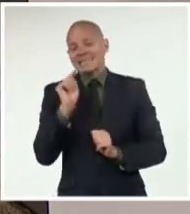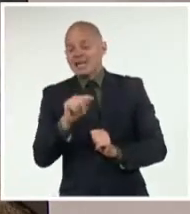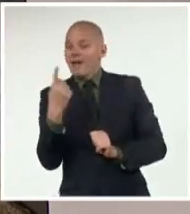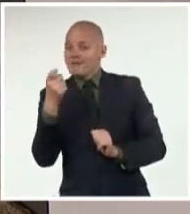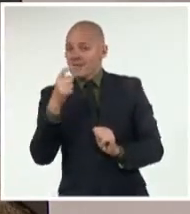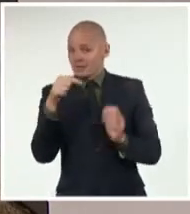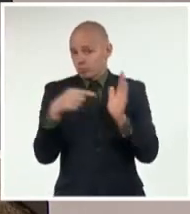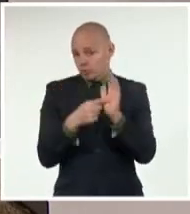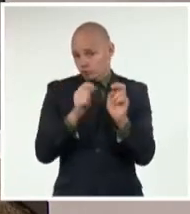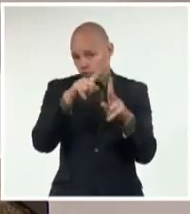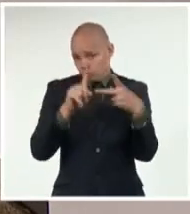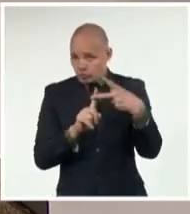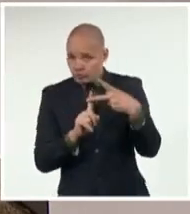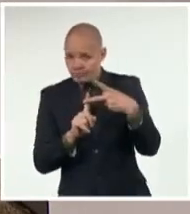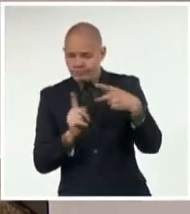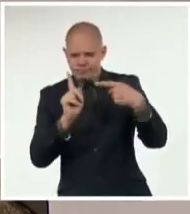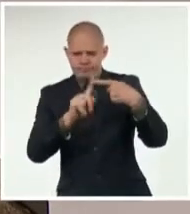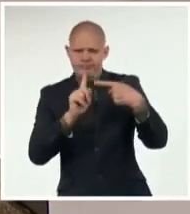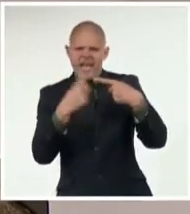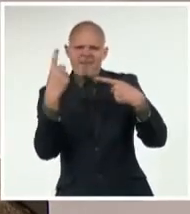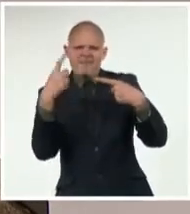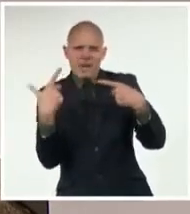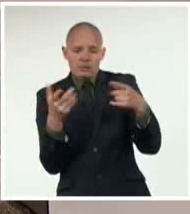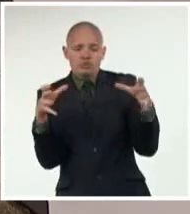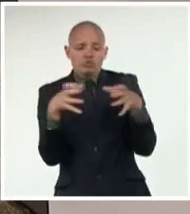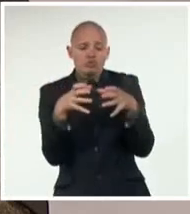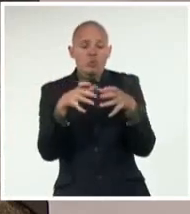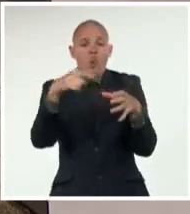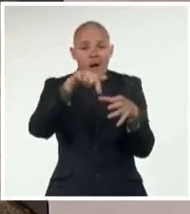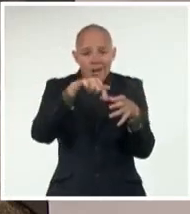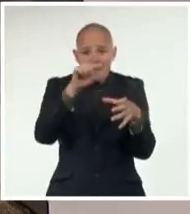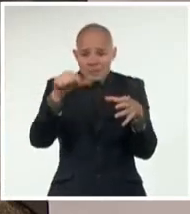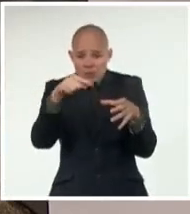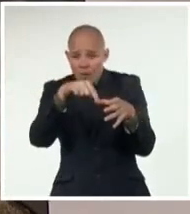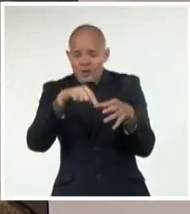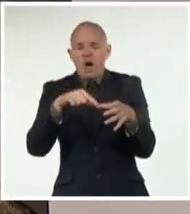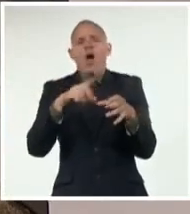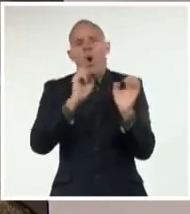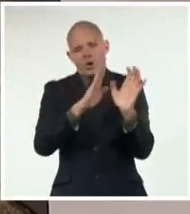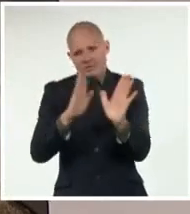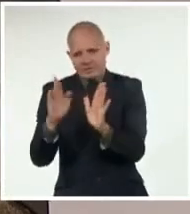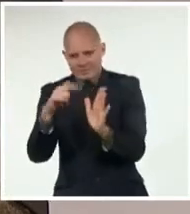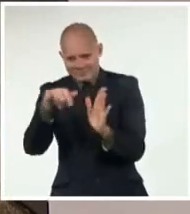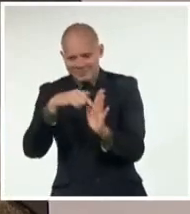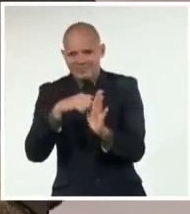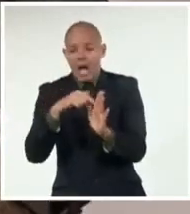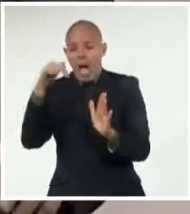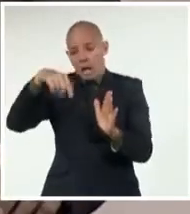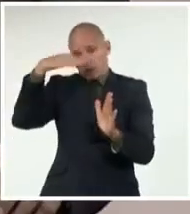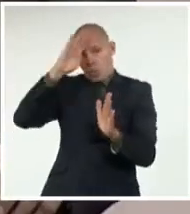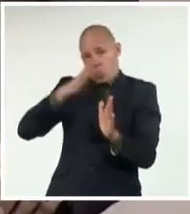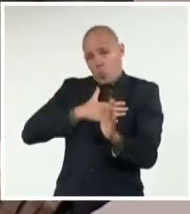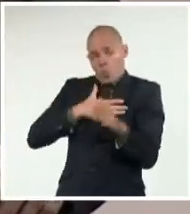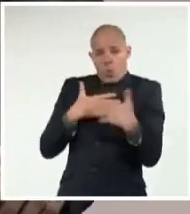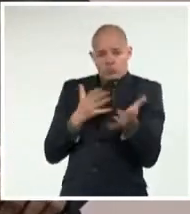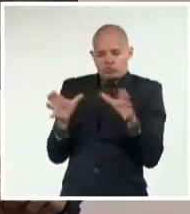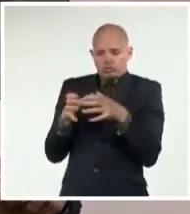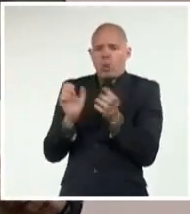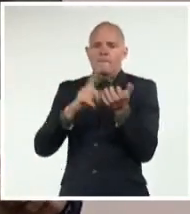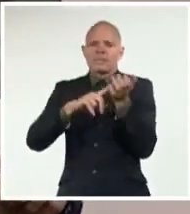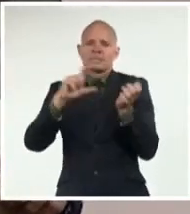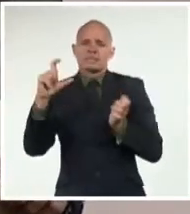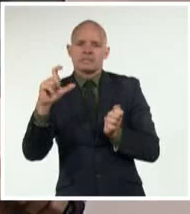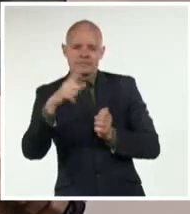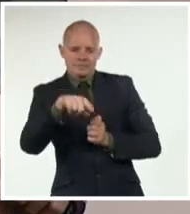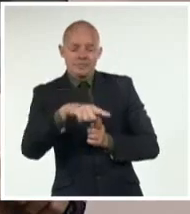esenciales: la necesidad de una vanguardia organizada, en nuestro caso, el Partido Comunista de Cuba, con